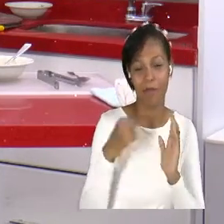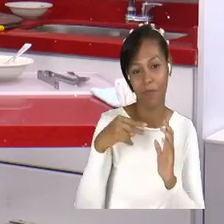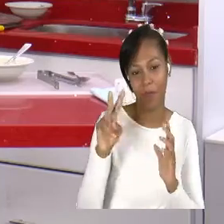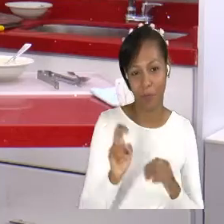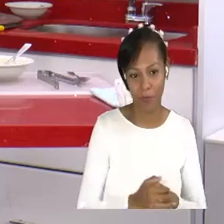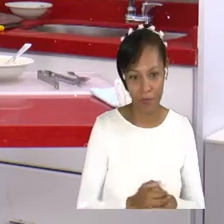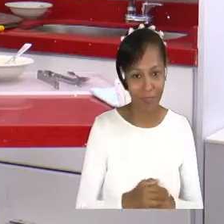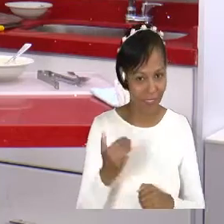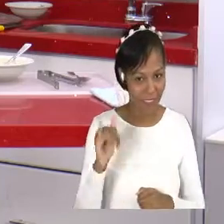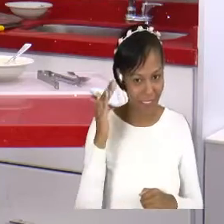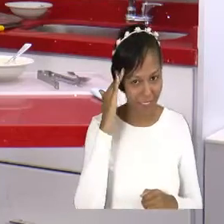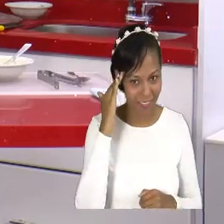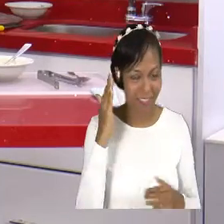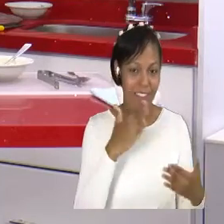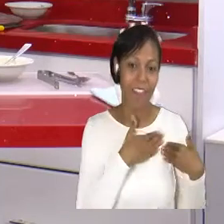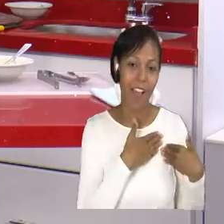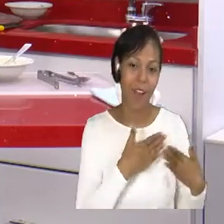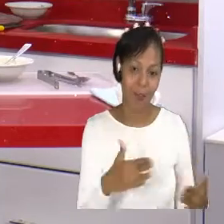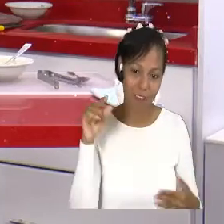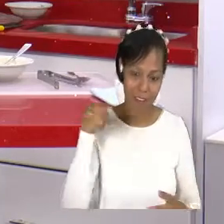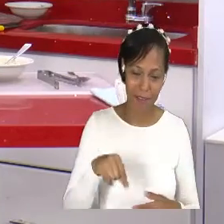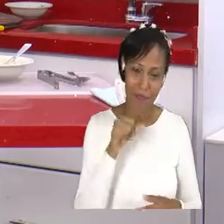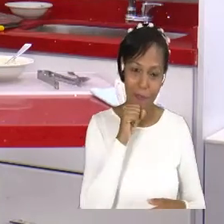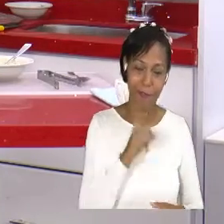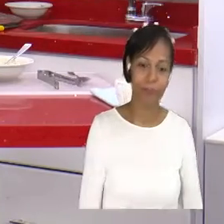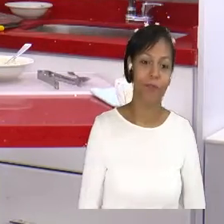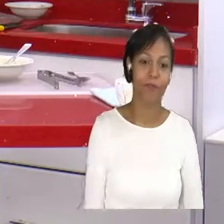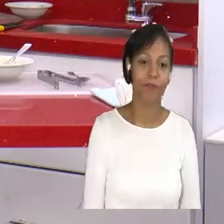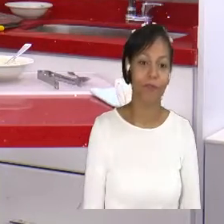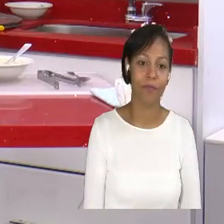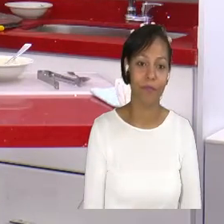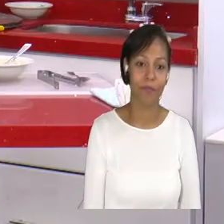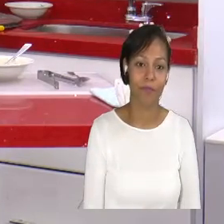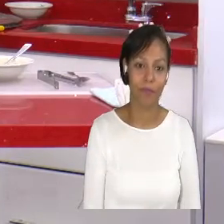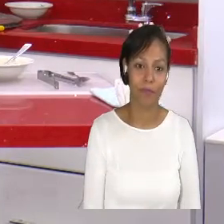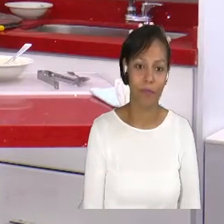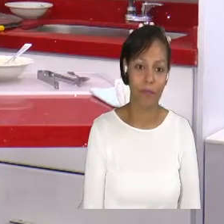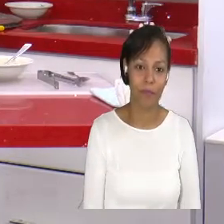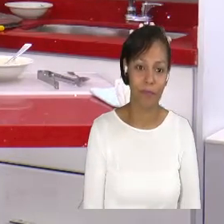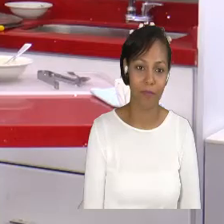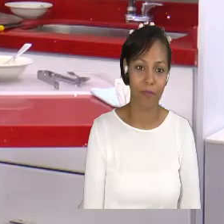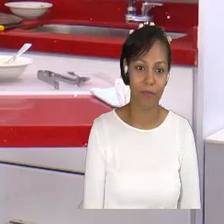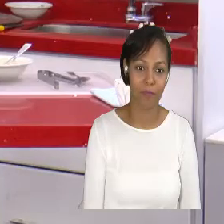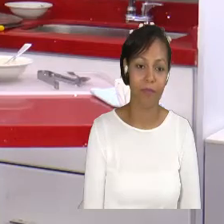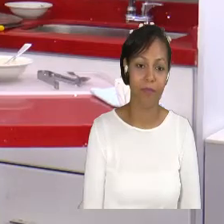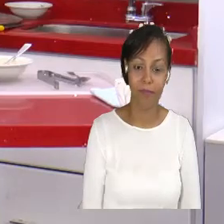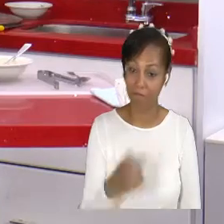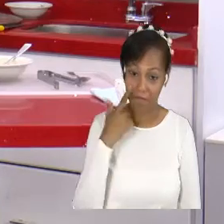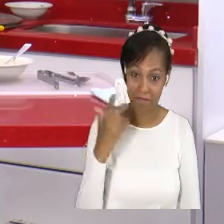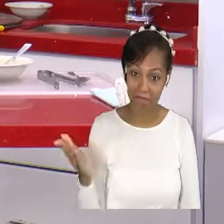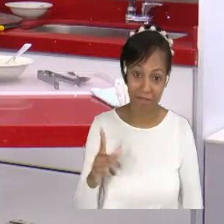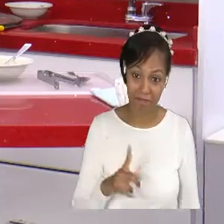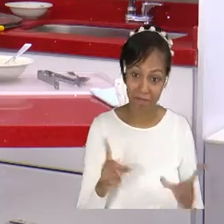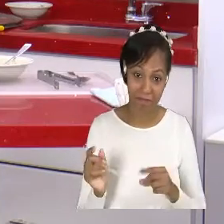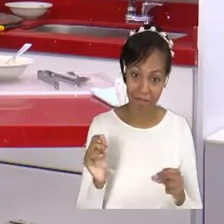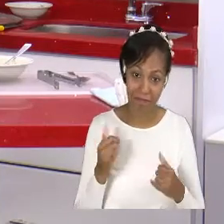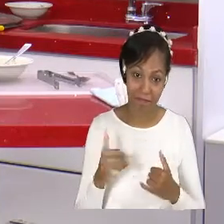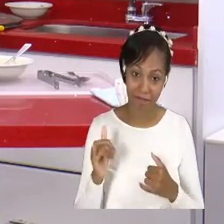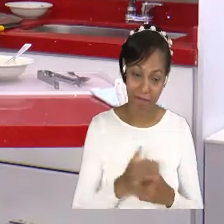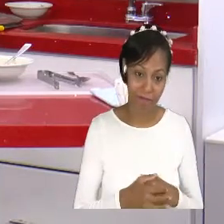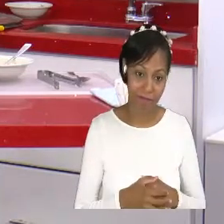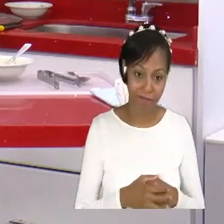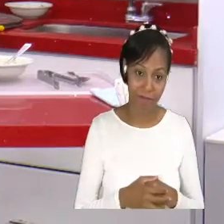ya sabes, saluditos desde Barranca Bermeja. Bueno, estos ya Roche, fueron estas ahí dos presentaciones. Ya quedan terminados, si quieres te paso